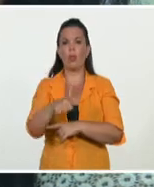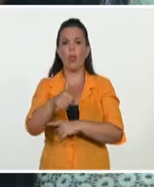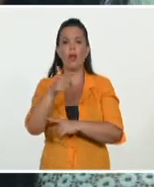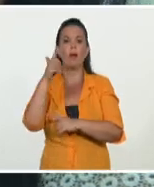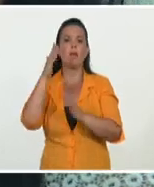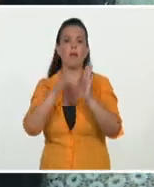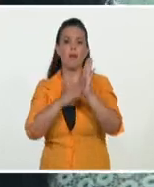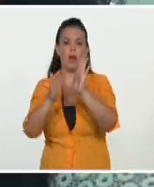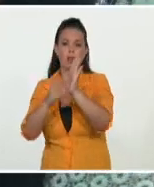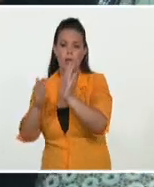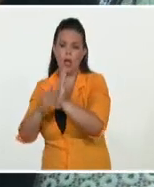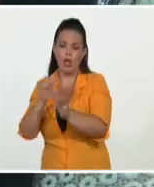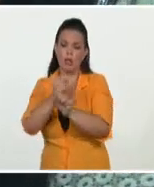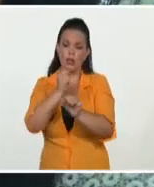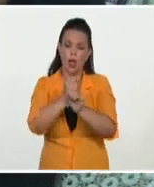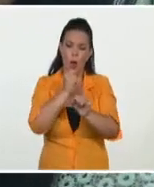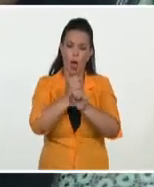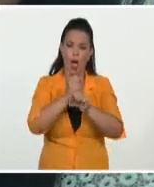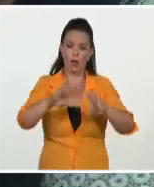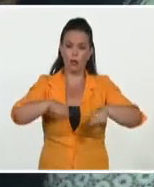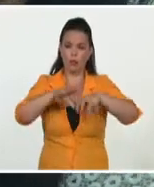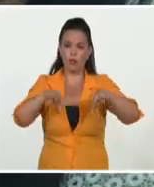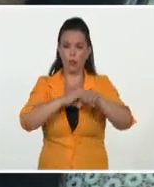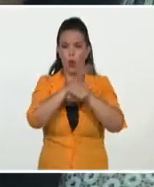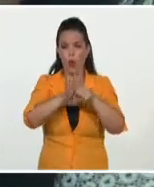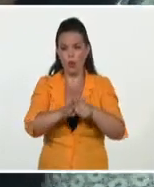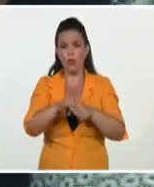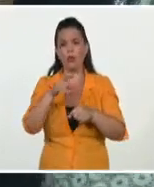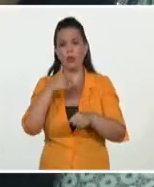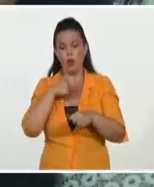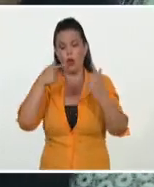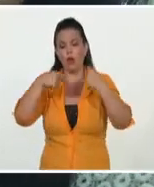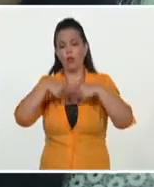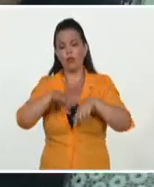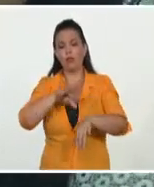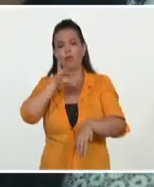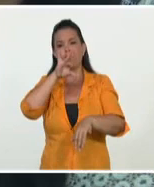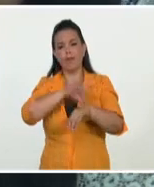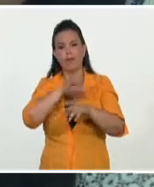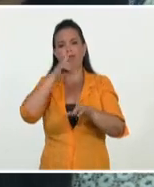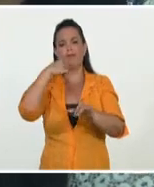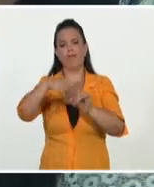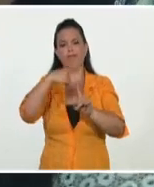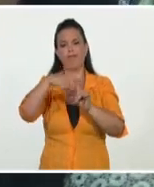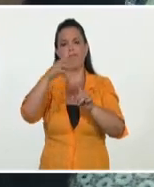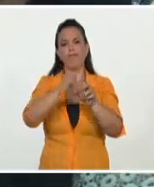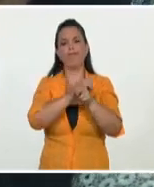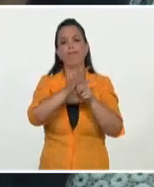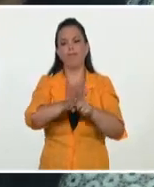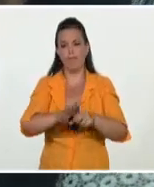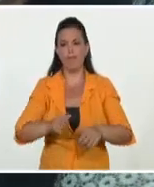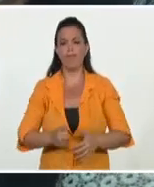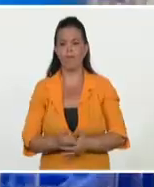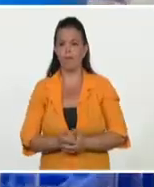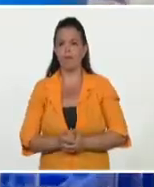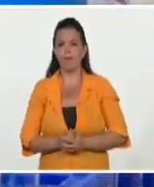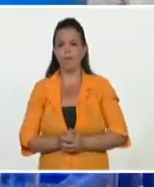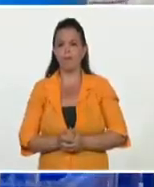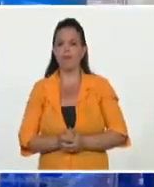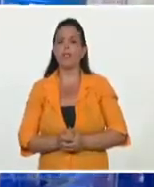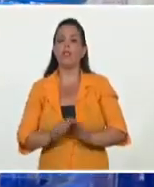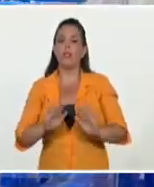Y por suerte pasó una fase asintomática porque di positiva por un PCR que nos hacen de